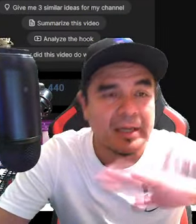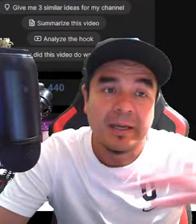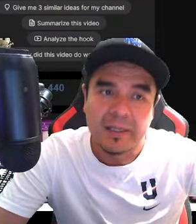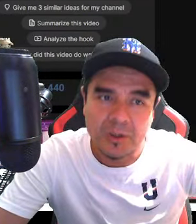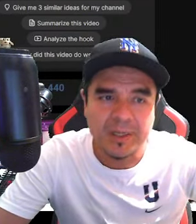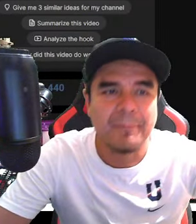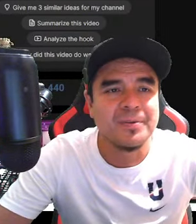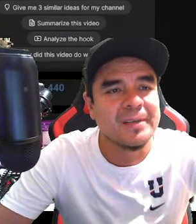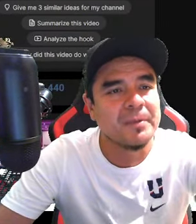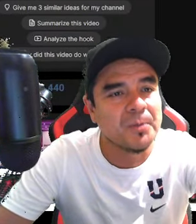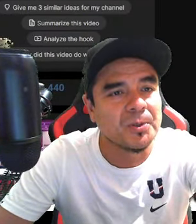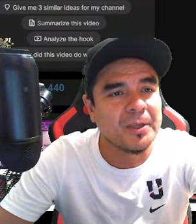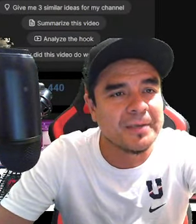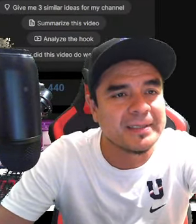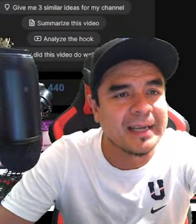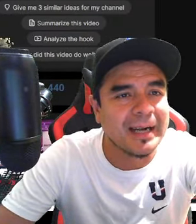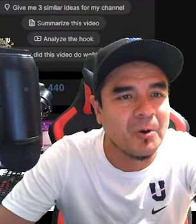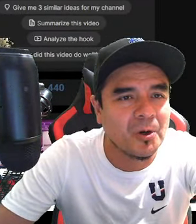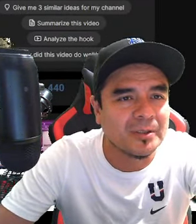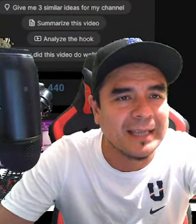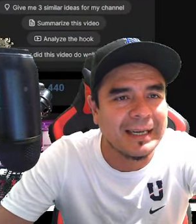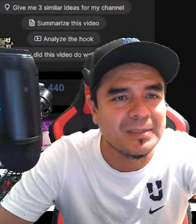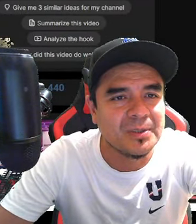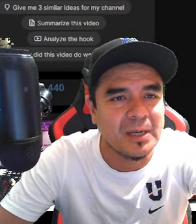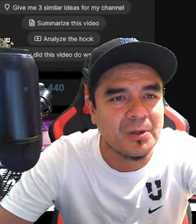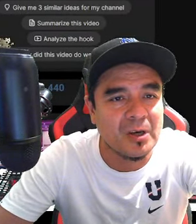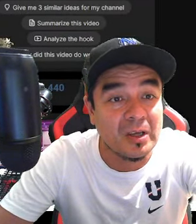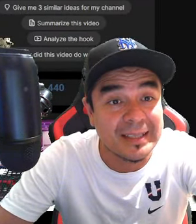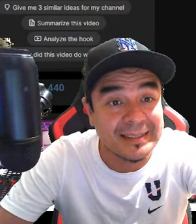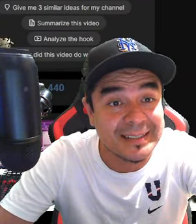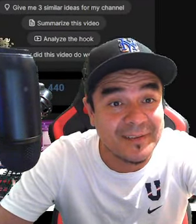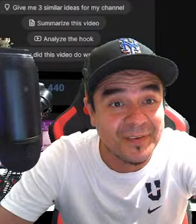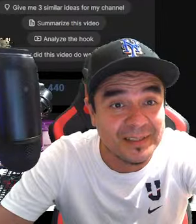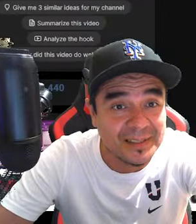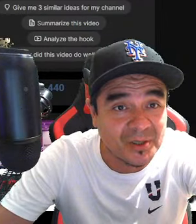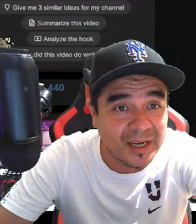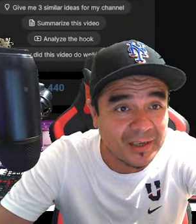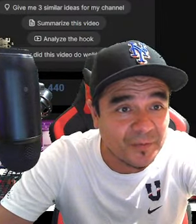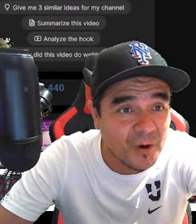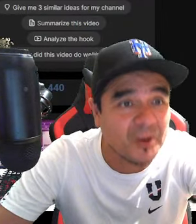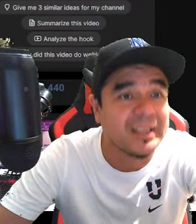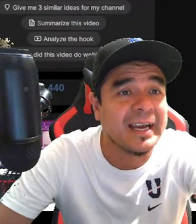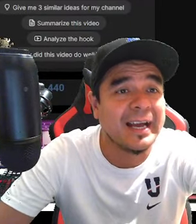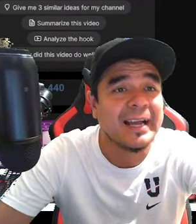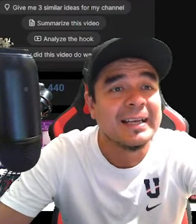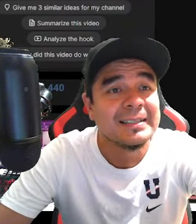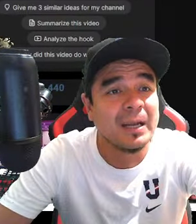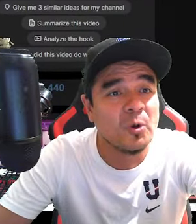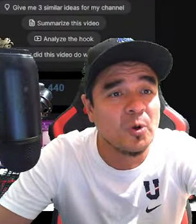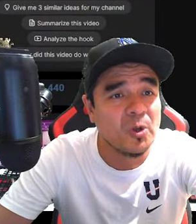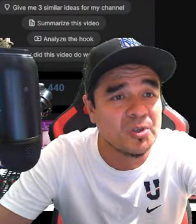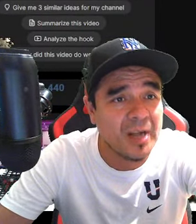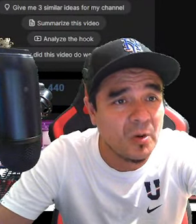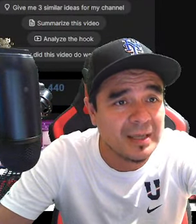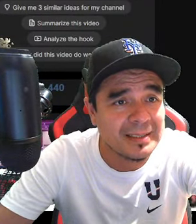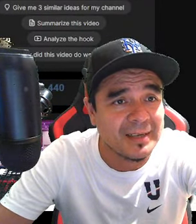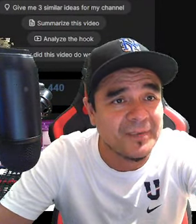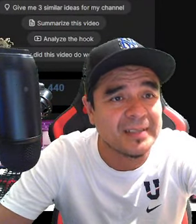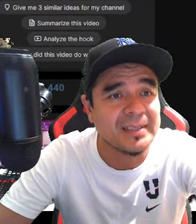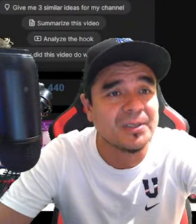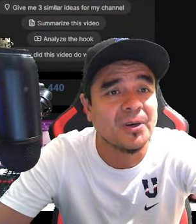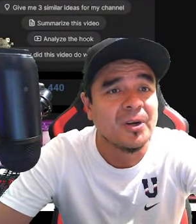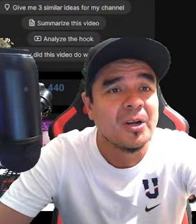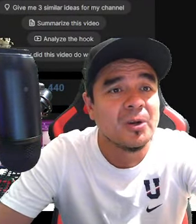percepción. Yo ya puse mi punto de vista. Raúl González, un saludo desde San Francisco, California. Saludos, Raúl, hasta